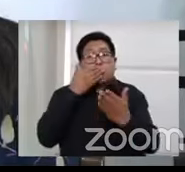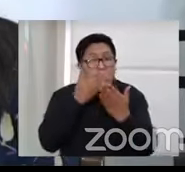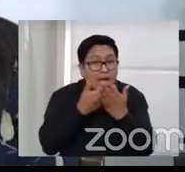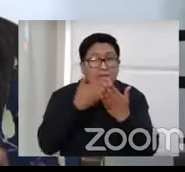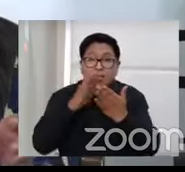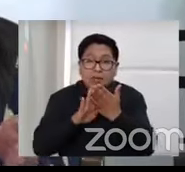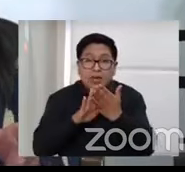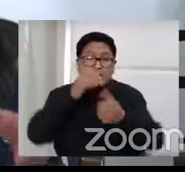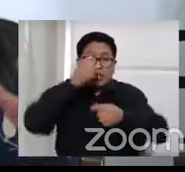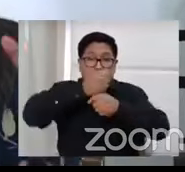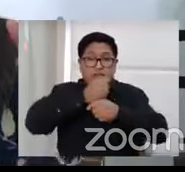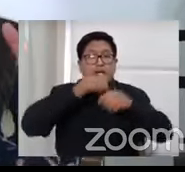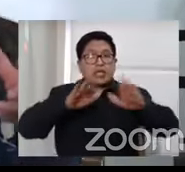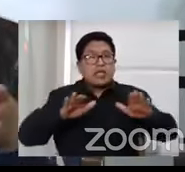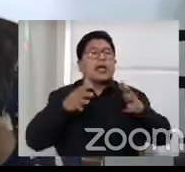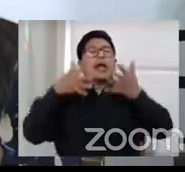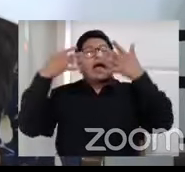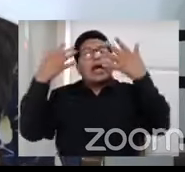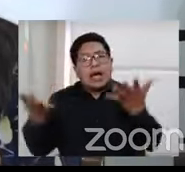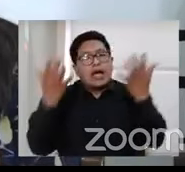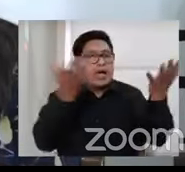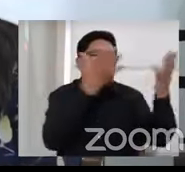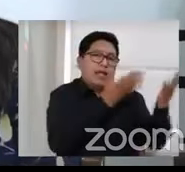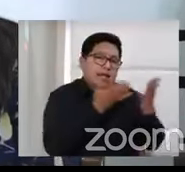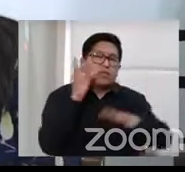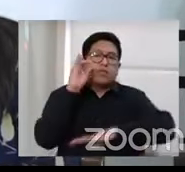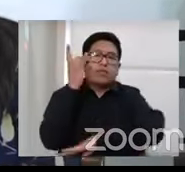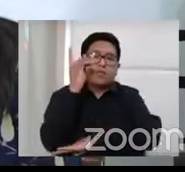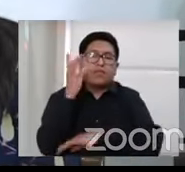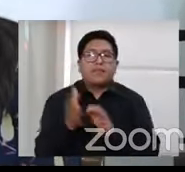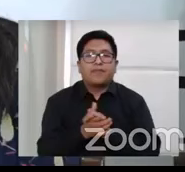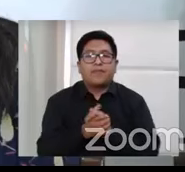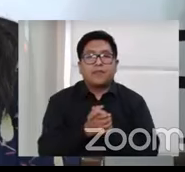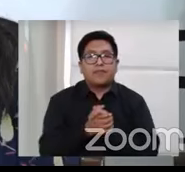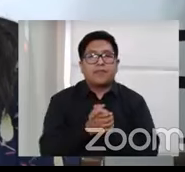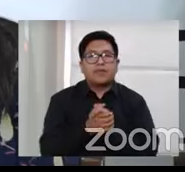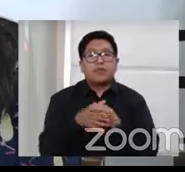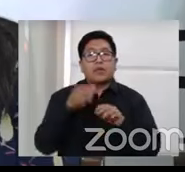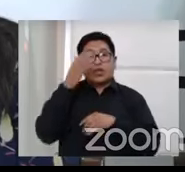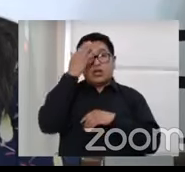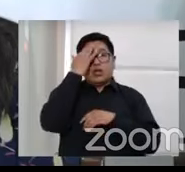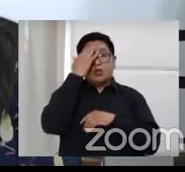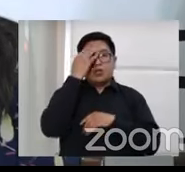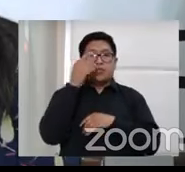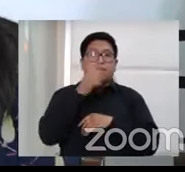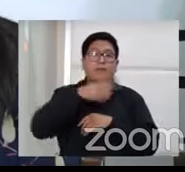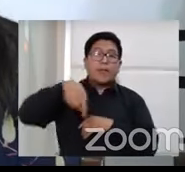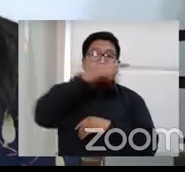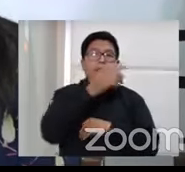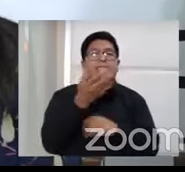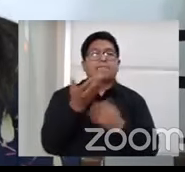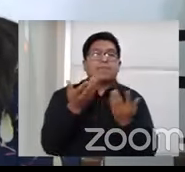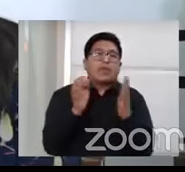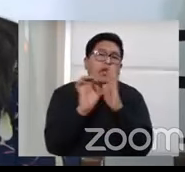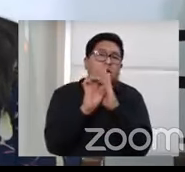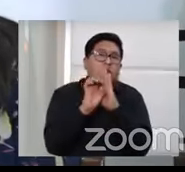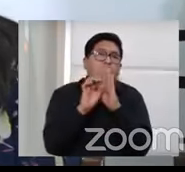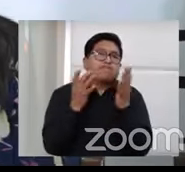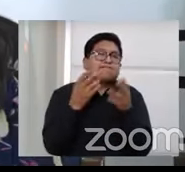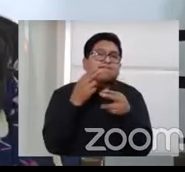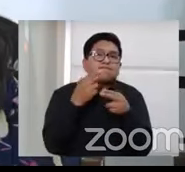malo el trabajo infantil existe en bolivia que la posición de los que se